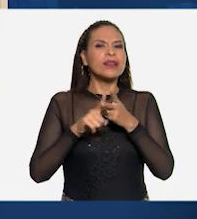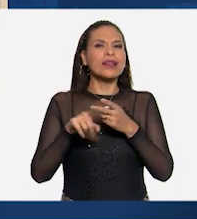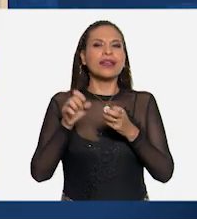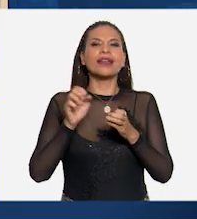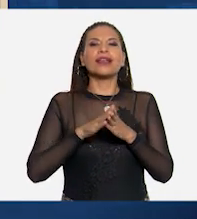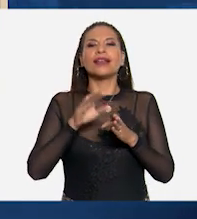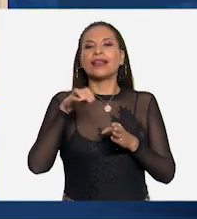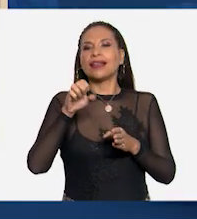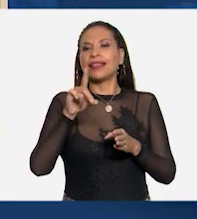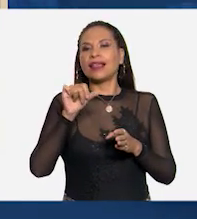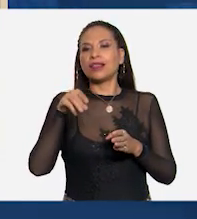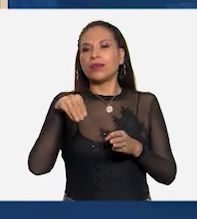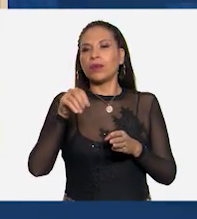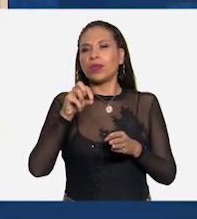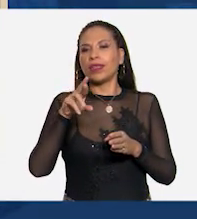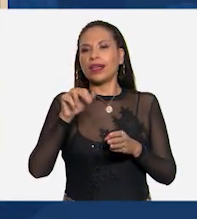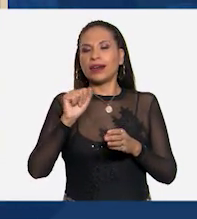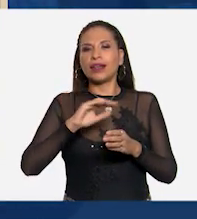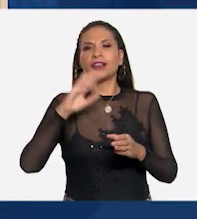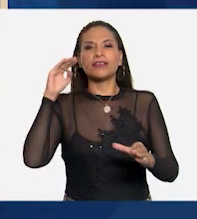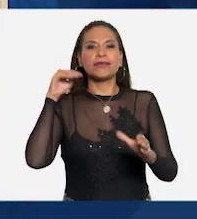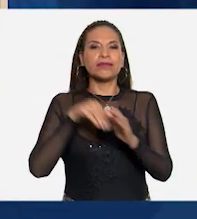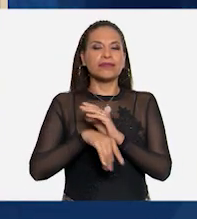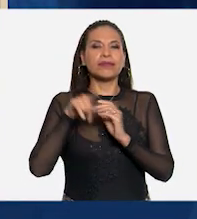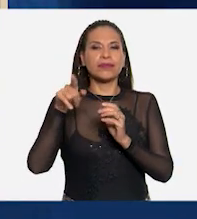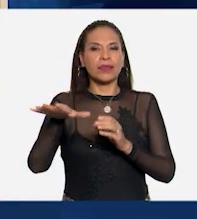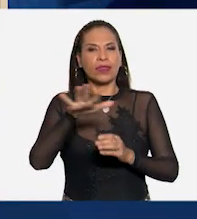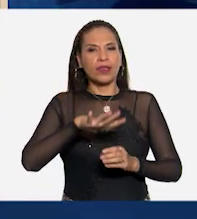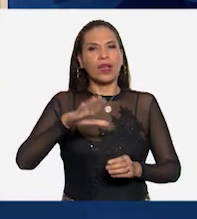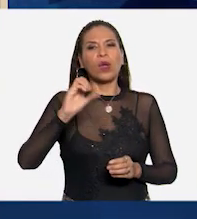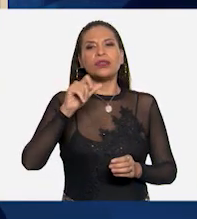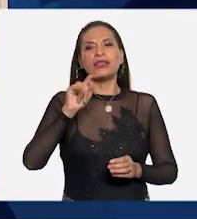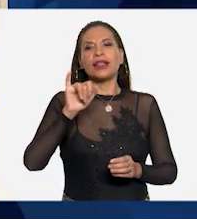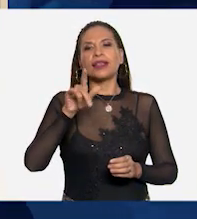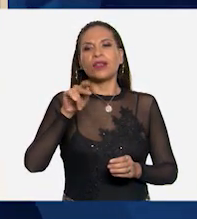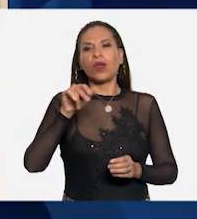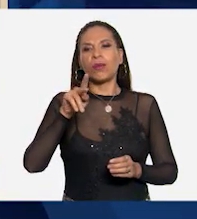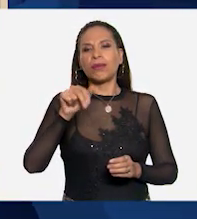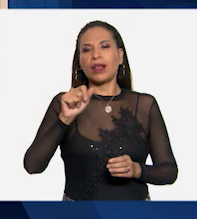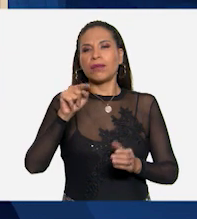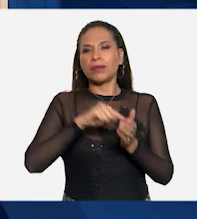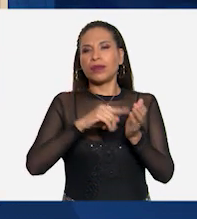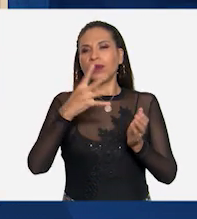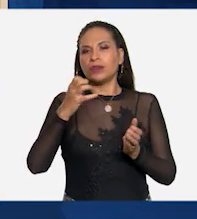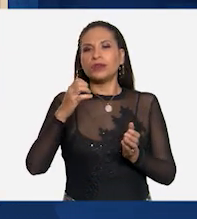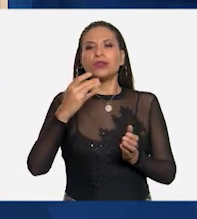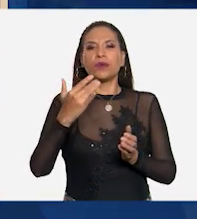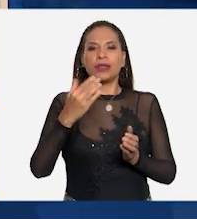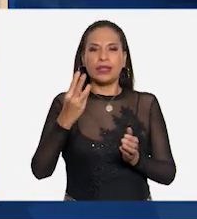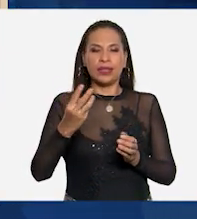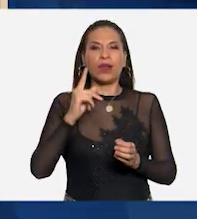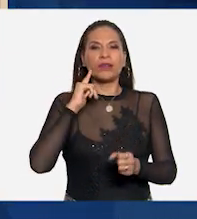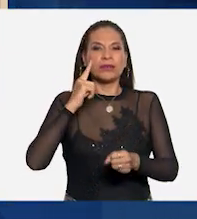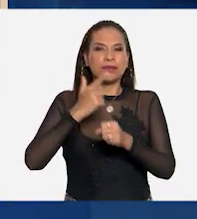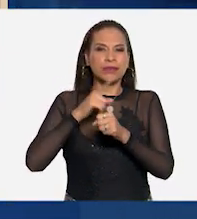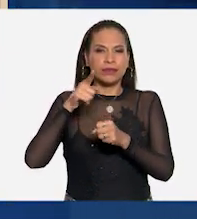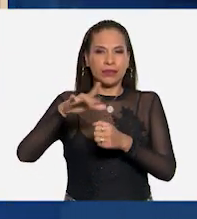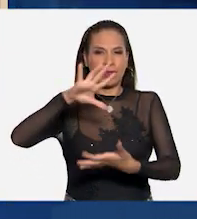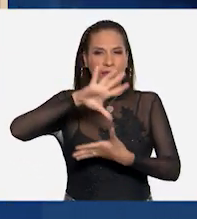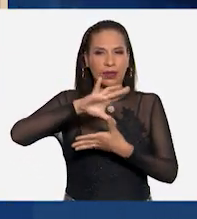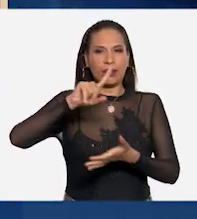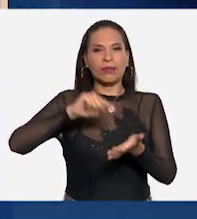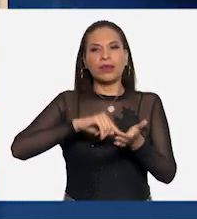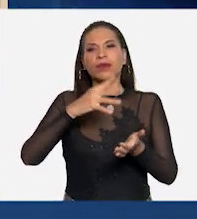Edad Moderna suele fijarse con la caída de Constantinopla en 1453 o con el descubrimiento de América